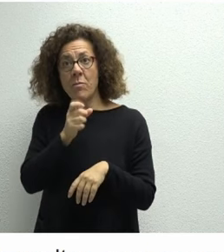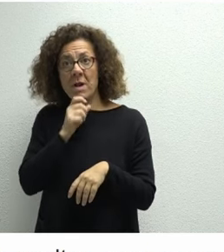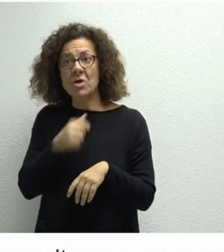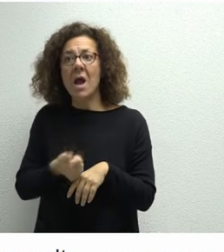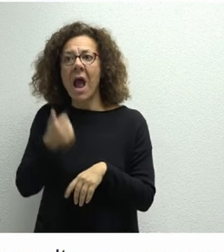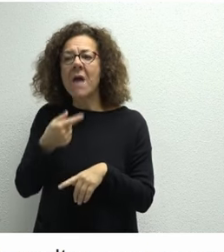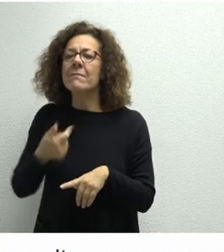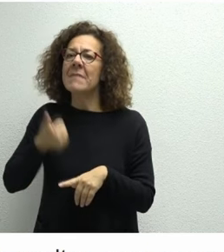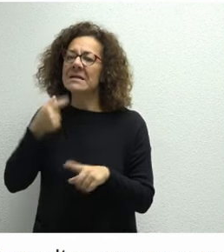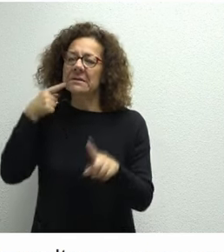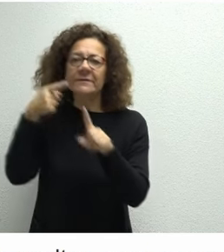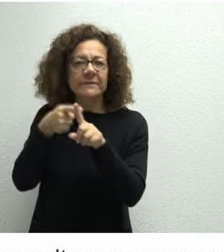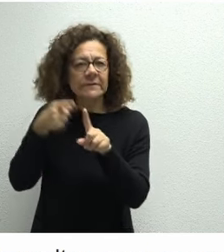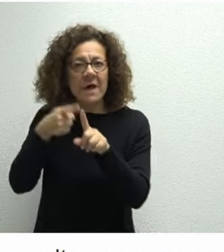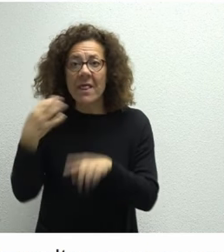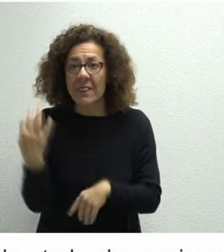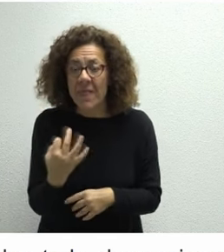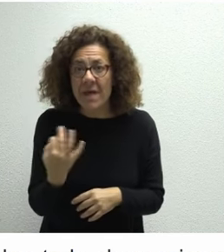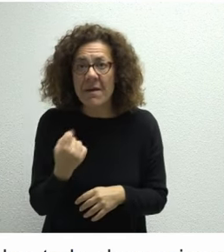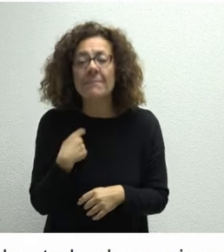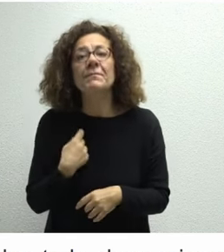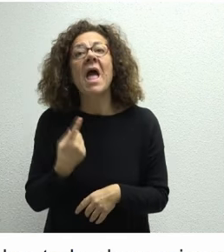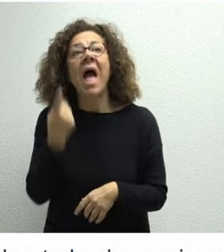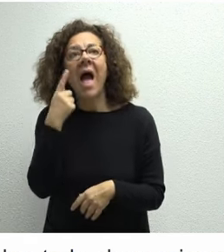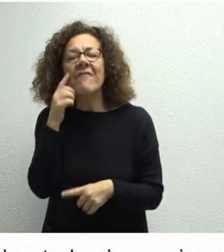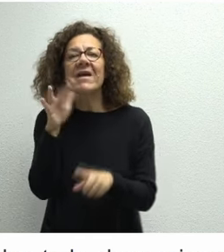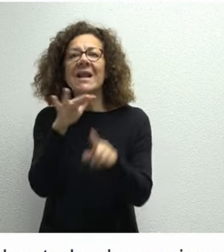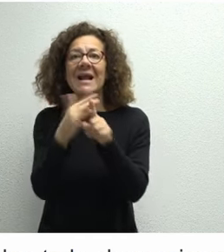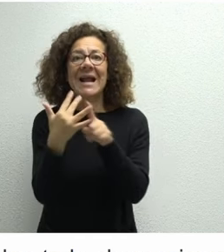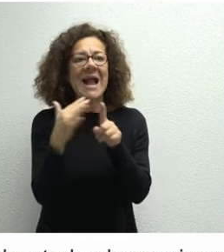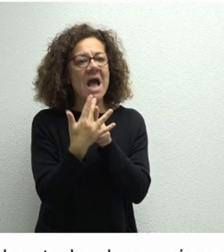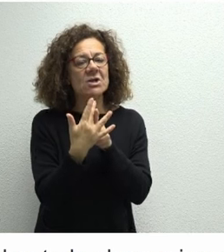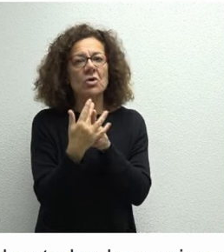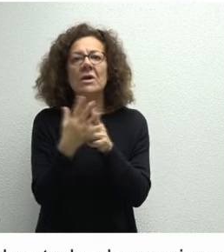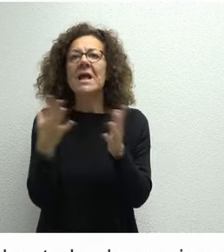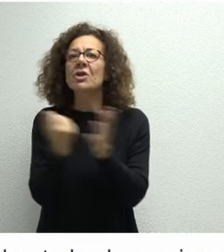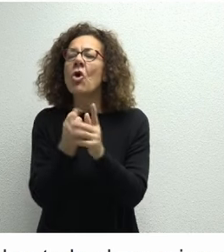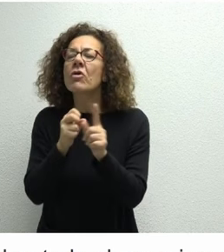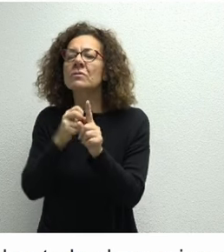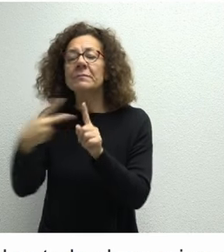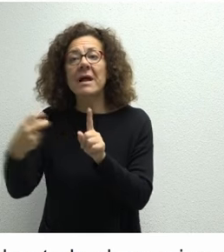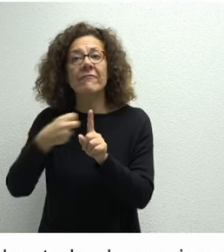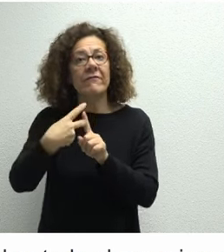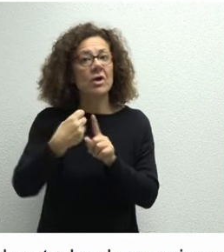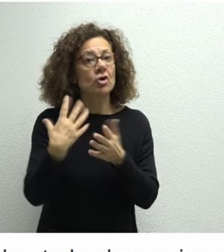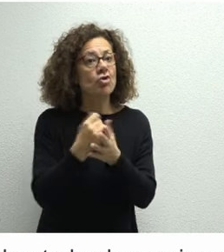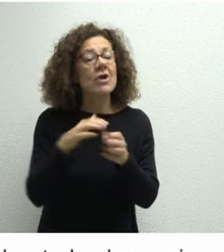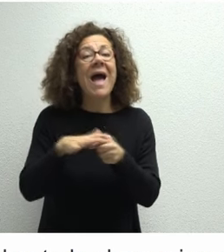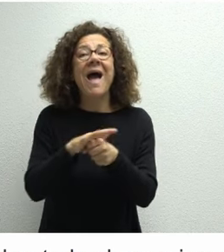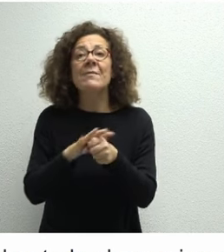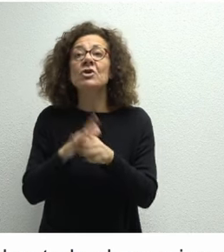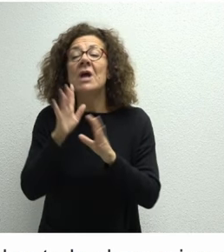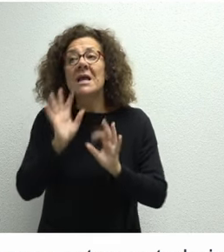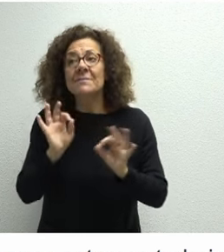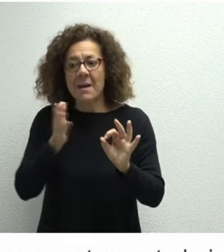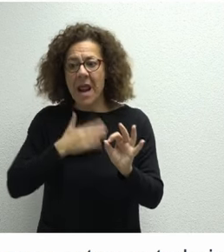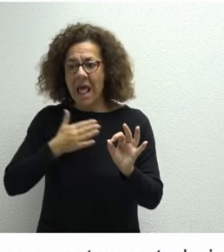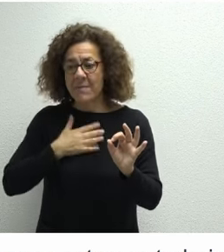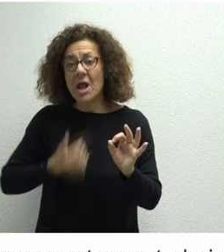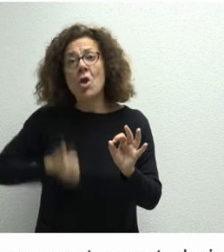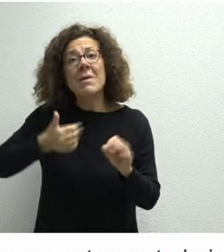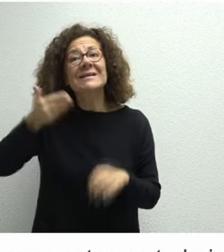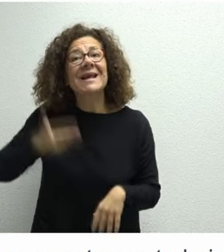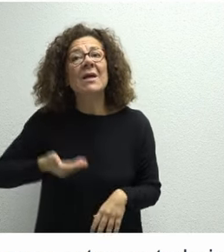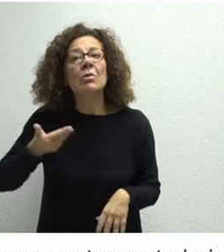tenemos que incidir eh abordar los casos desde todos no los ámbitos y para mí de lo más